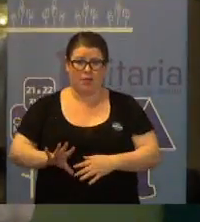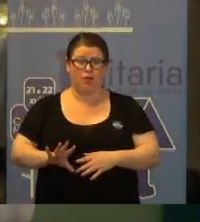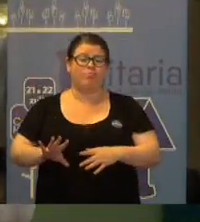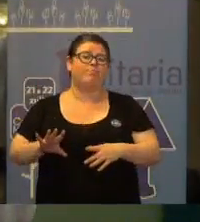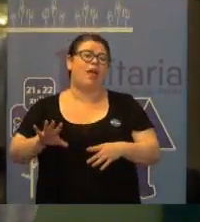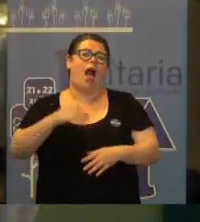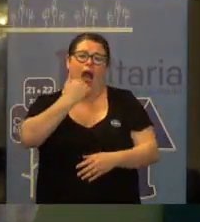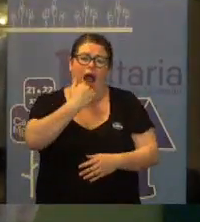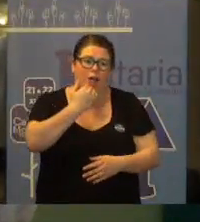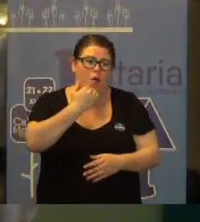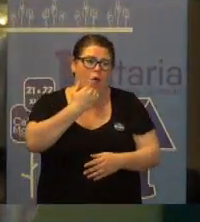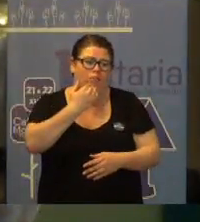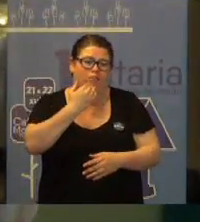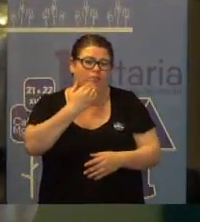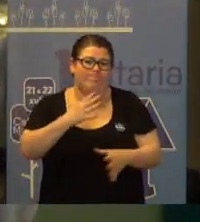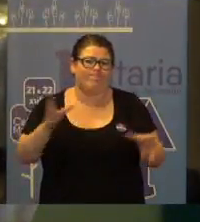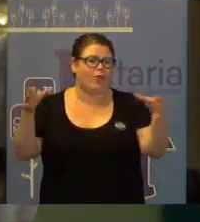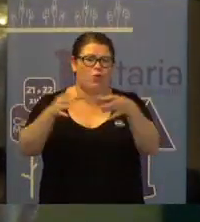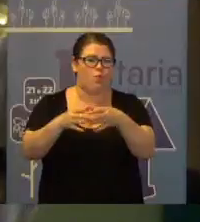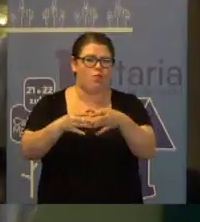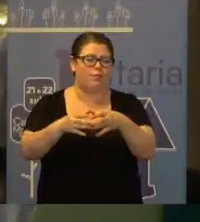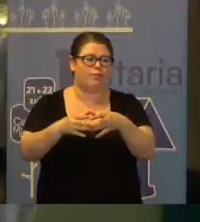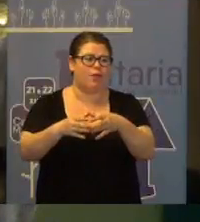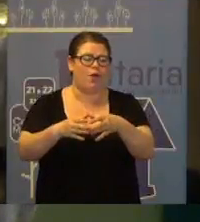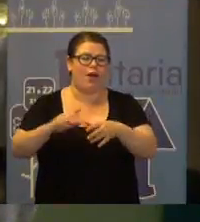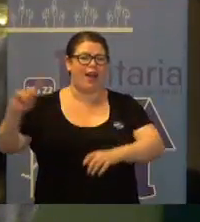común. Vemos que o éxito da unidade popular